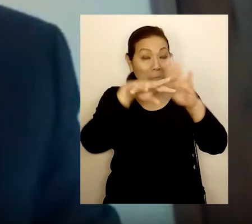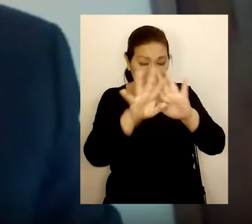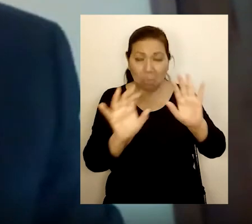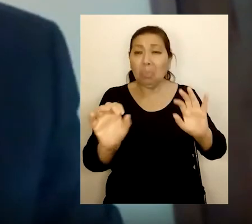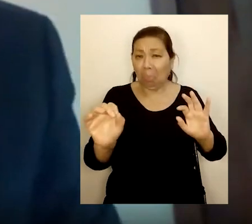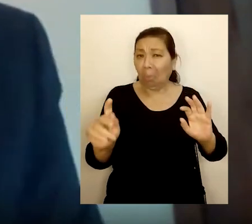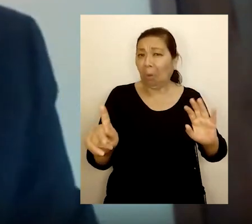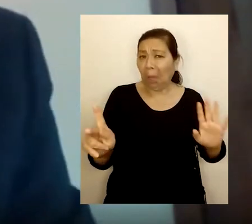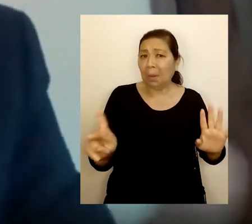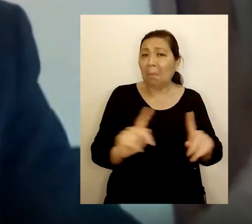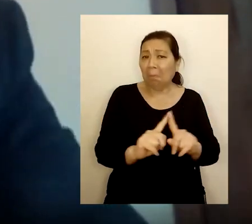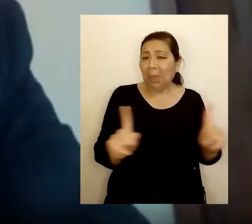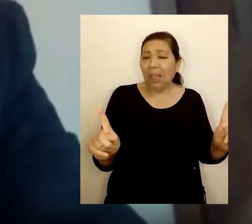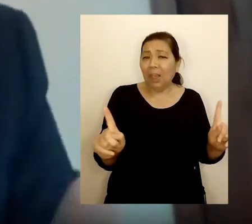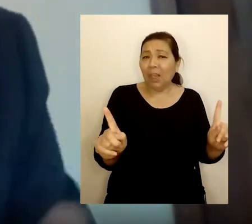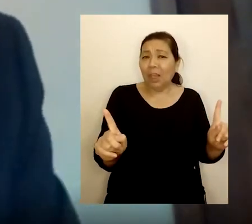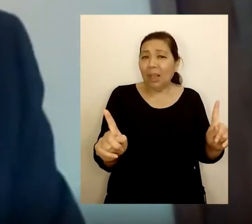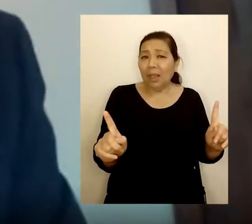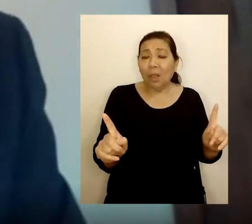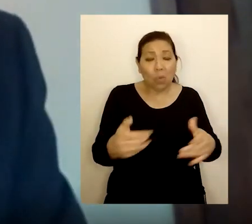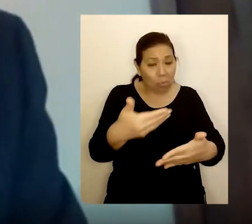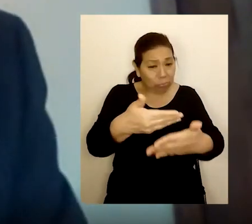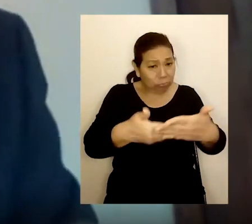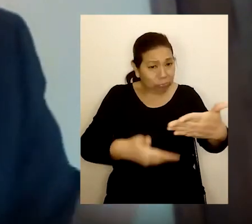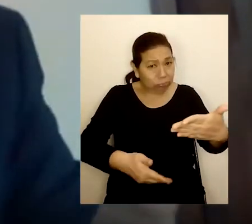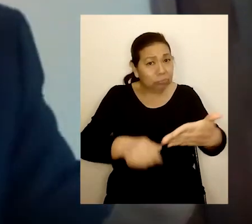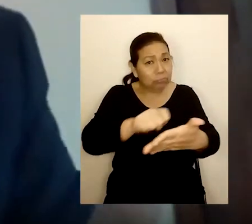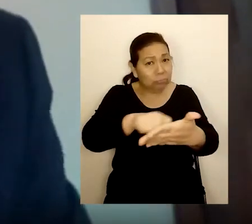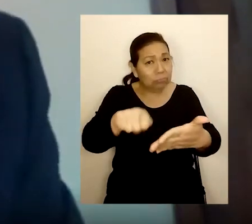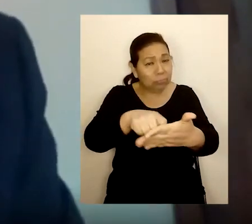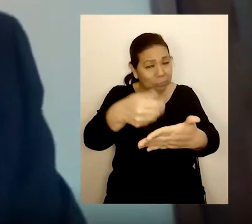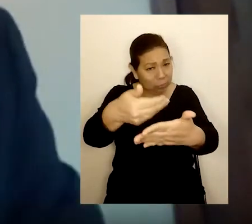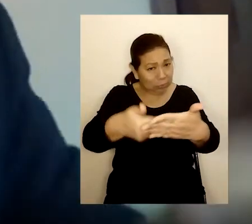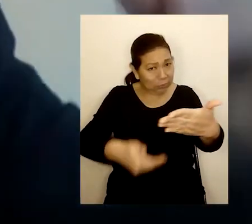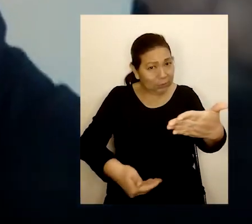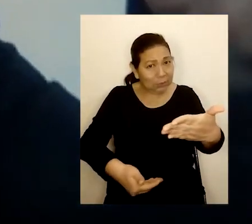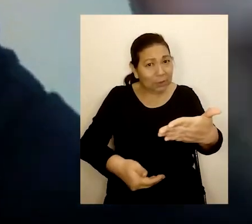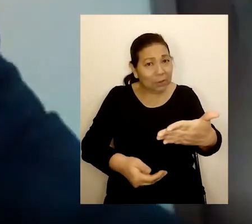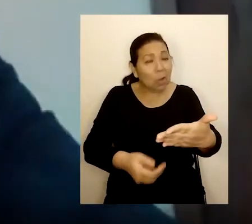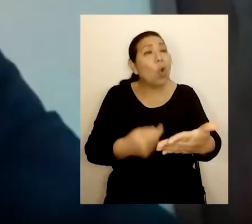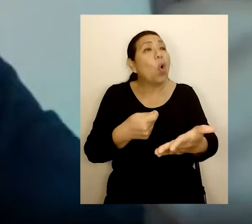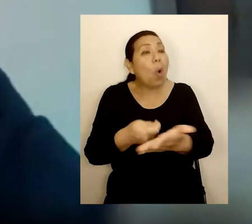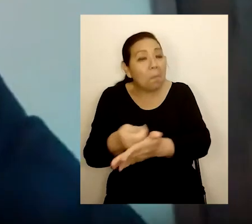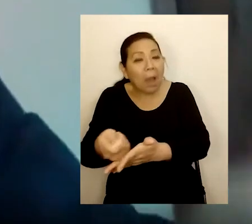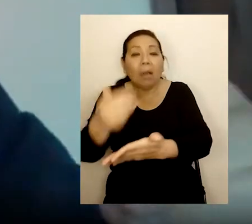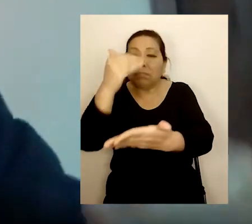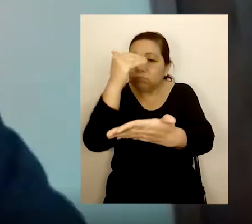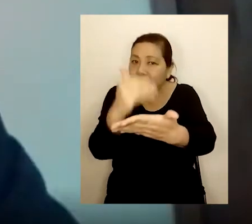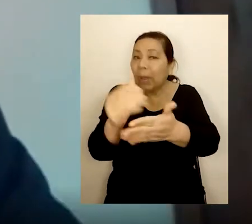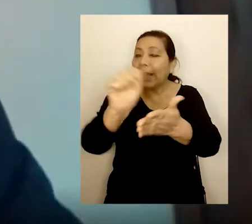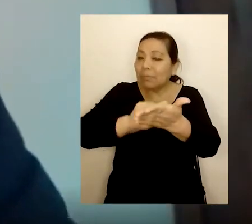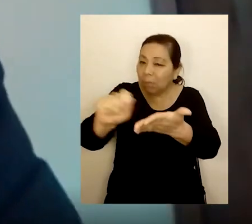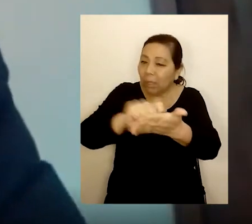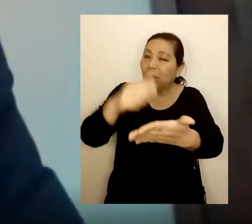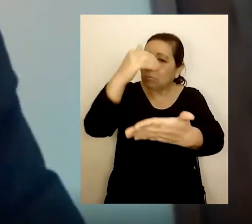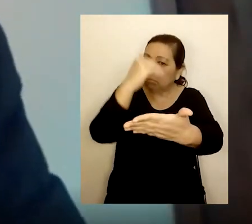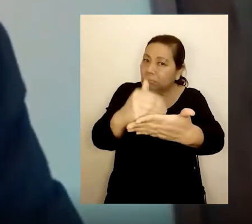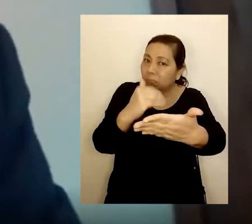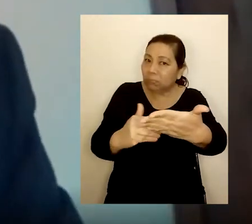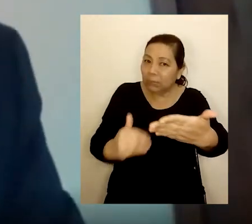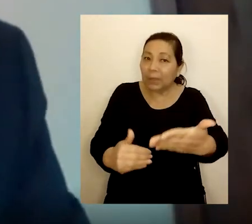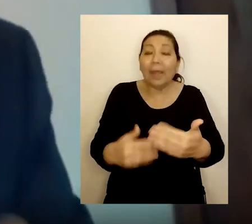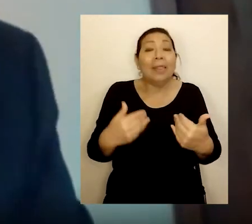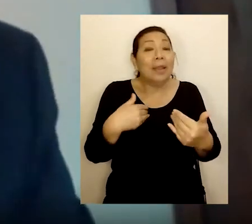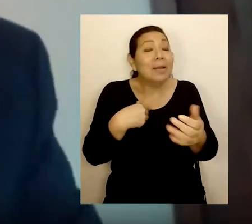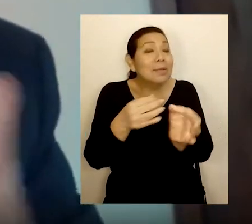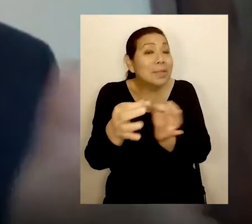Ok, entonces en una hoja debió decir lo siguiente: compré esto, esto, esto. Luego